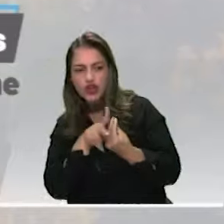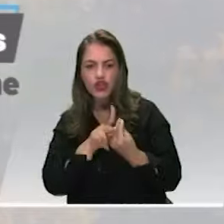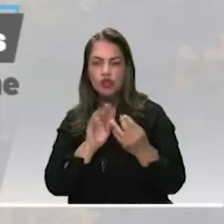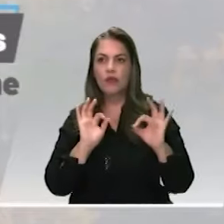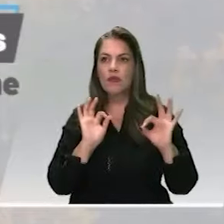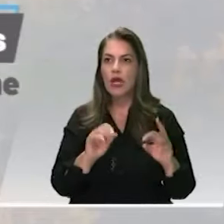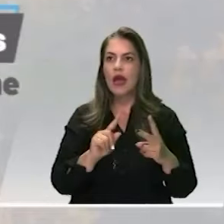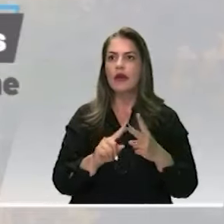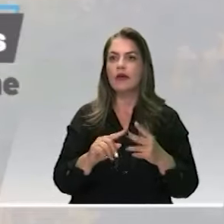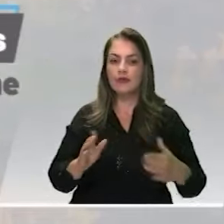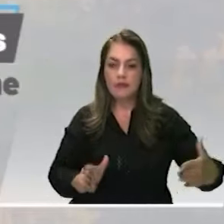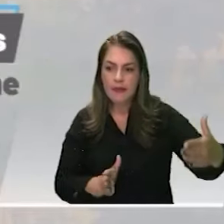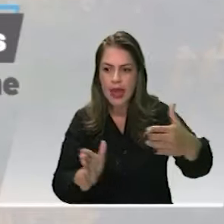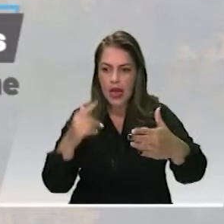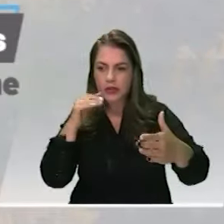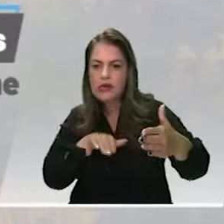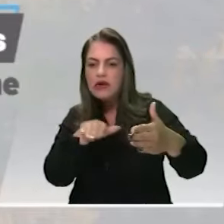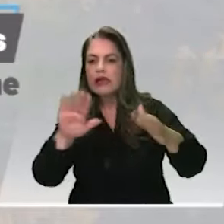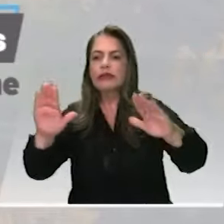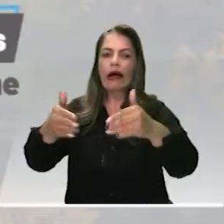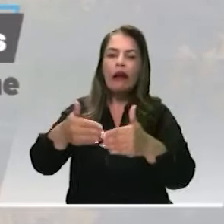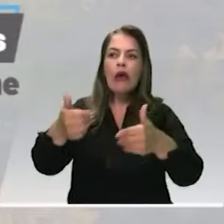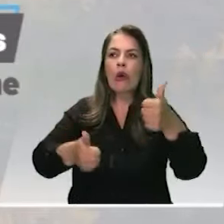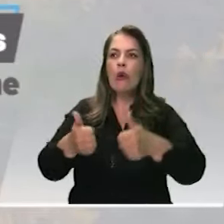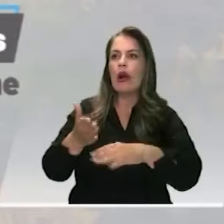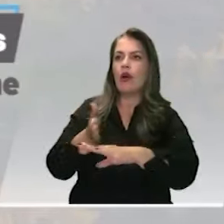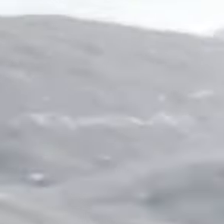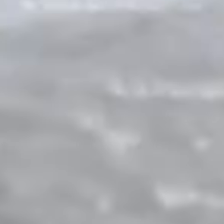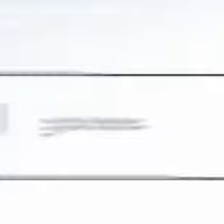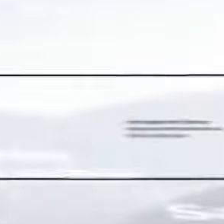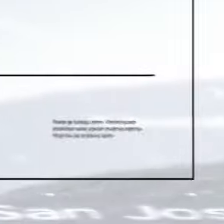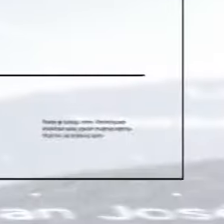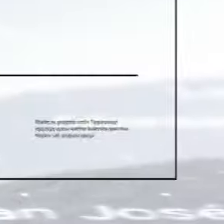las vías antes de realizar un viaje a través del numeral